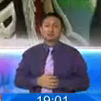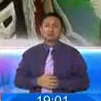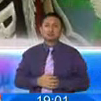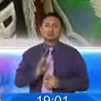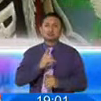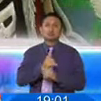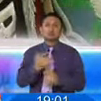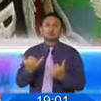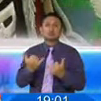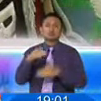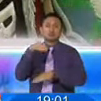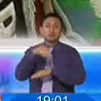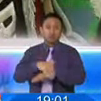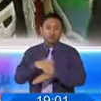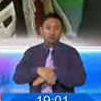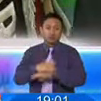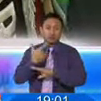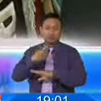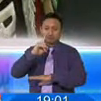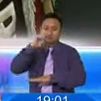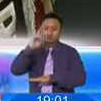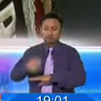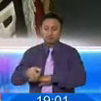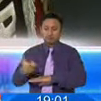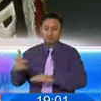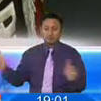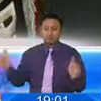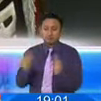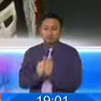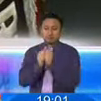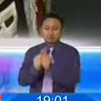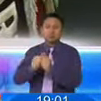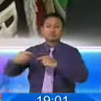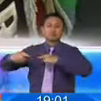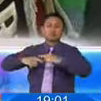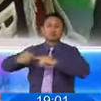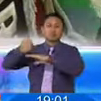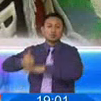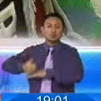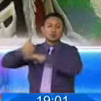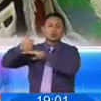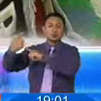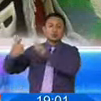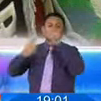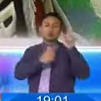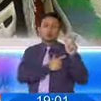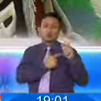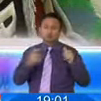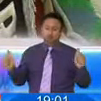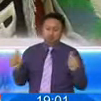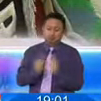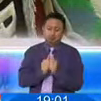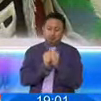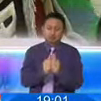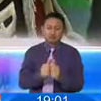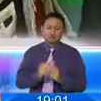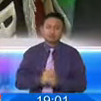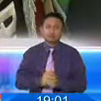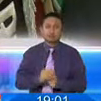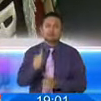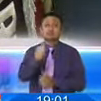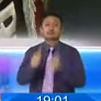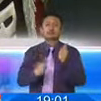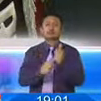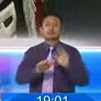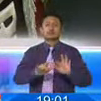hoy, he dispuesto que me acompañe el jefe del Comando Conjunto de las Fuerzas Armadas y el